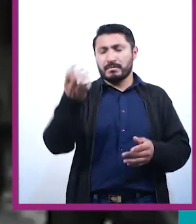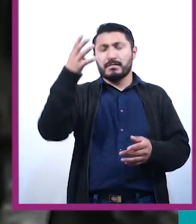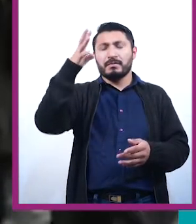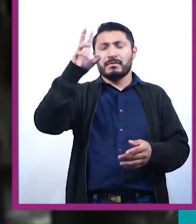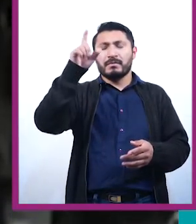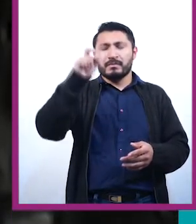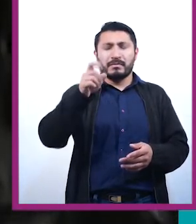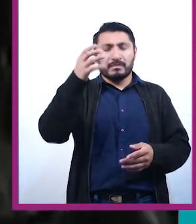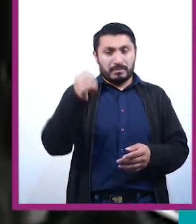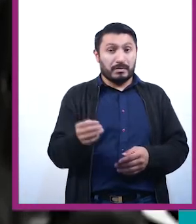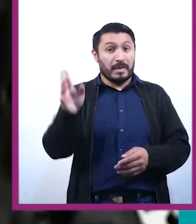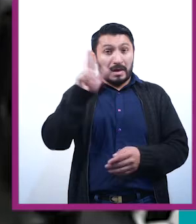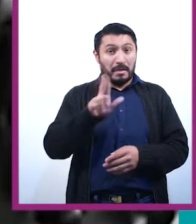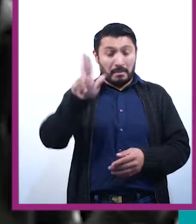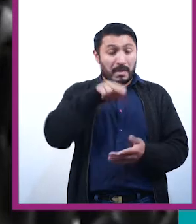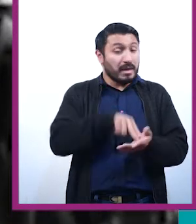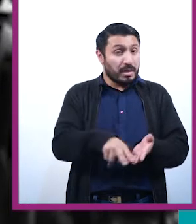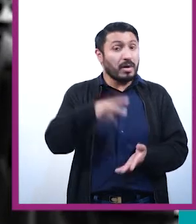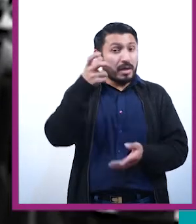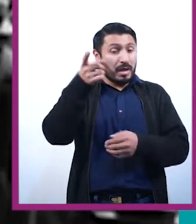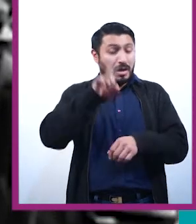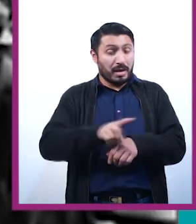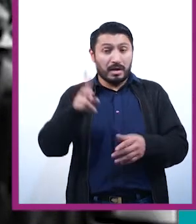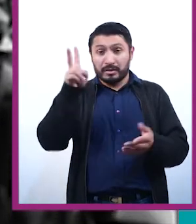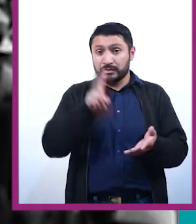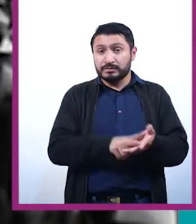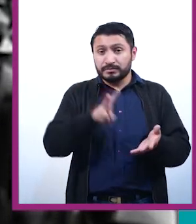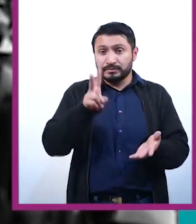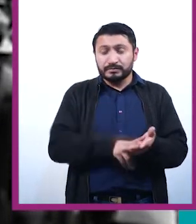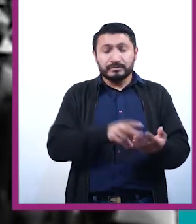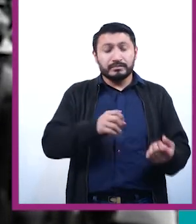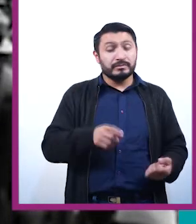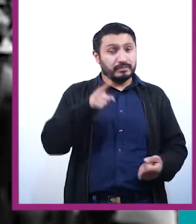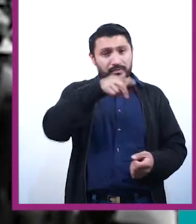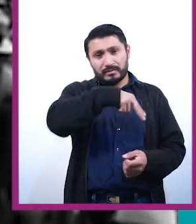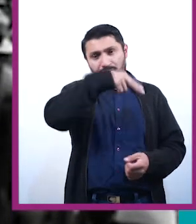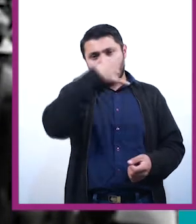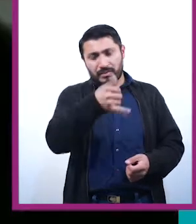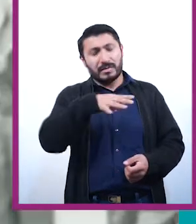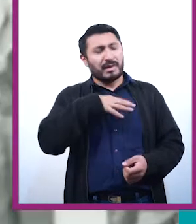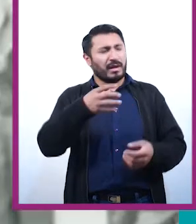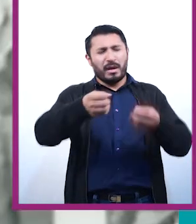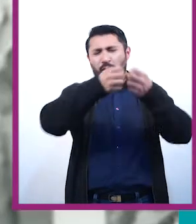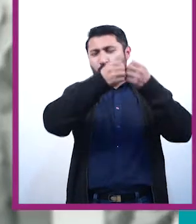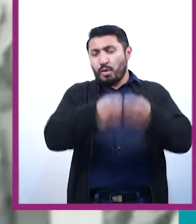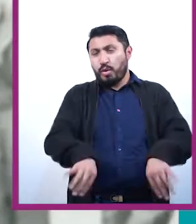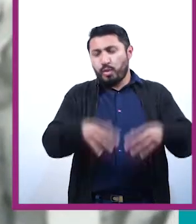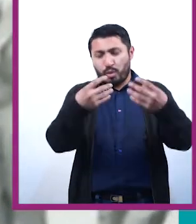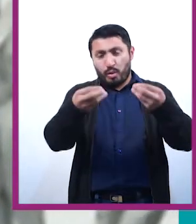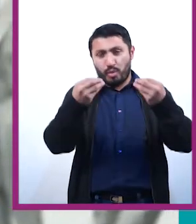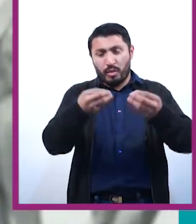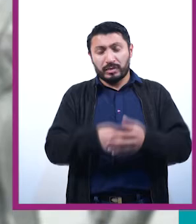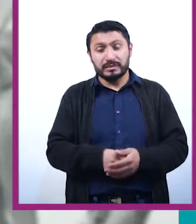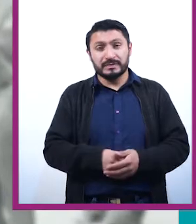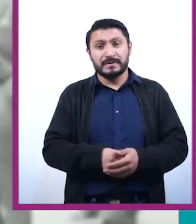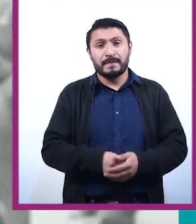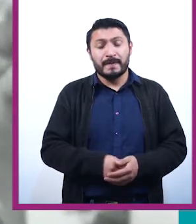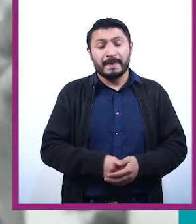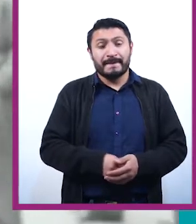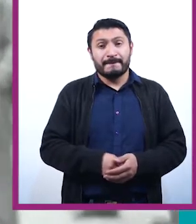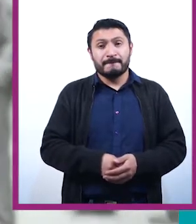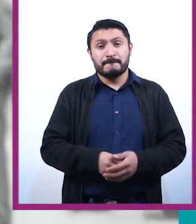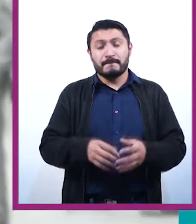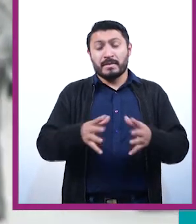el llamado Martes Negro. Ese día, la Bolsa de Valores de Nueva York sufrió pérdidas incalculables. La